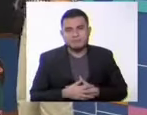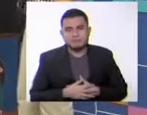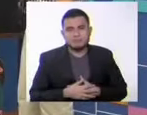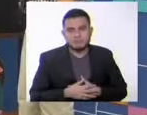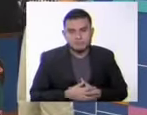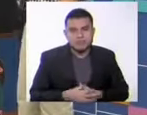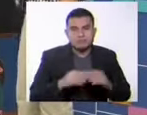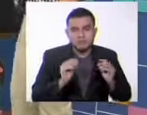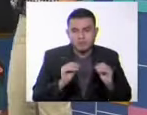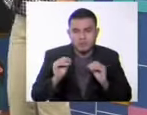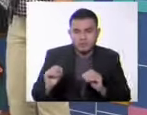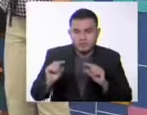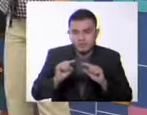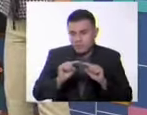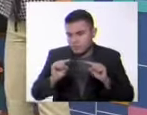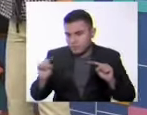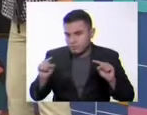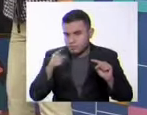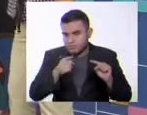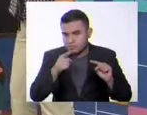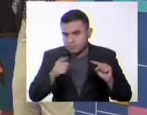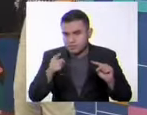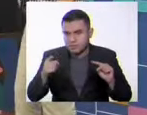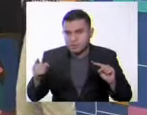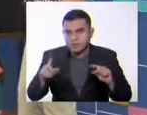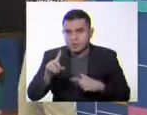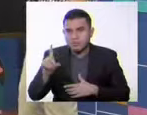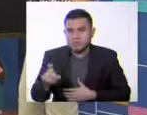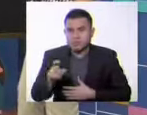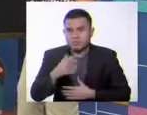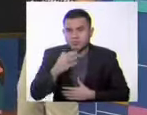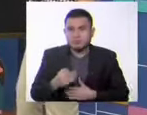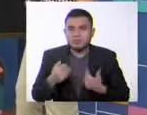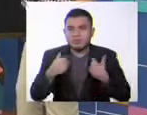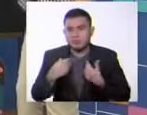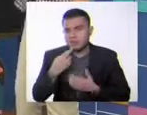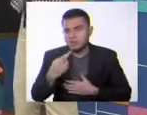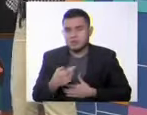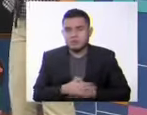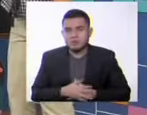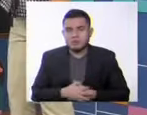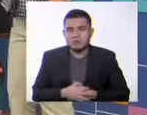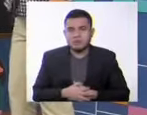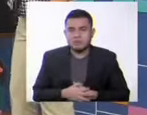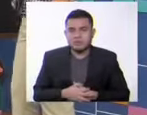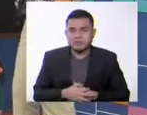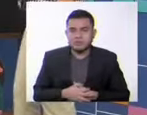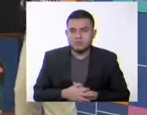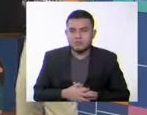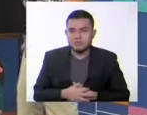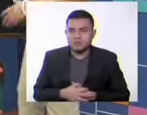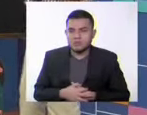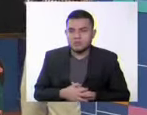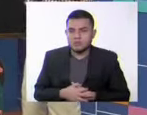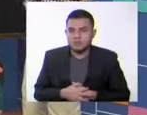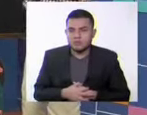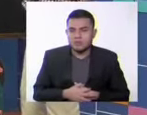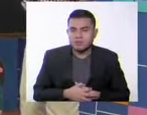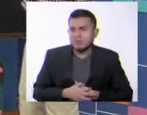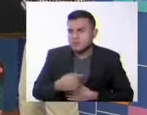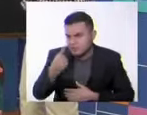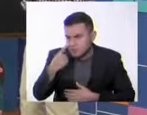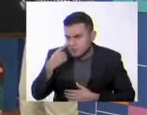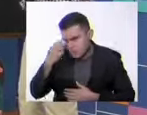una línea, estas, digamos, son las preguntas y acá tenés las respuestas. Vas a trasladar a una línea donde crees que